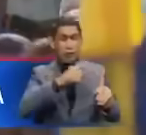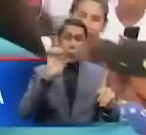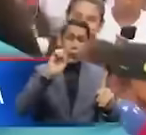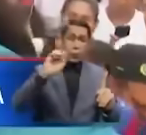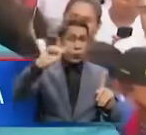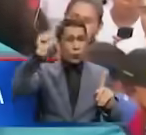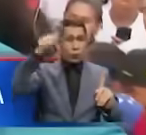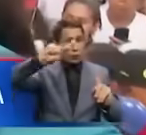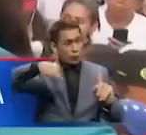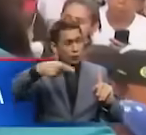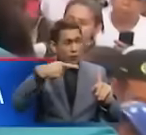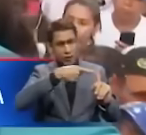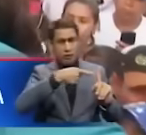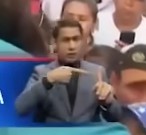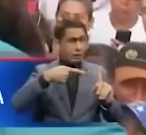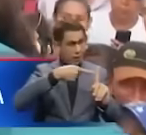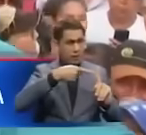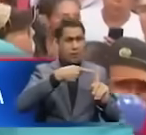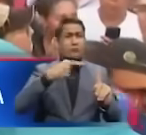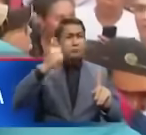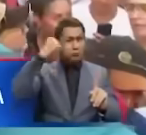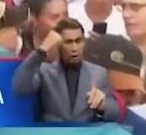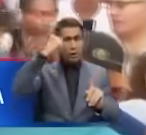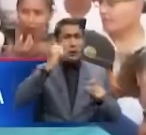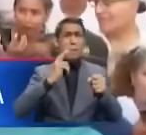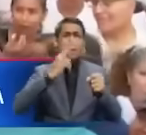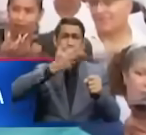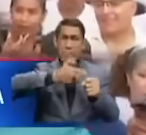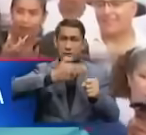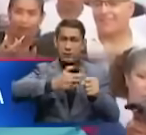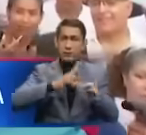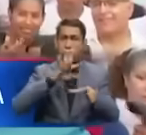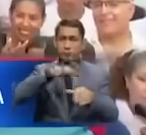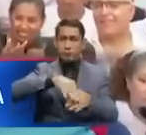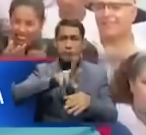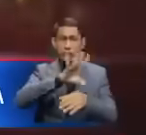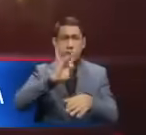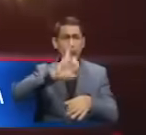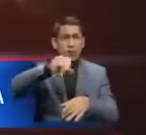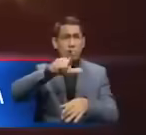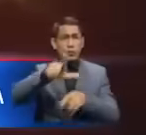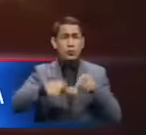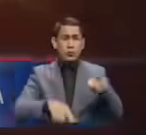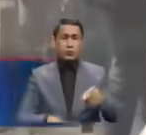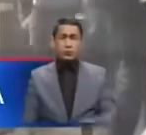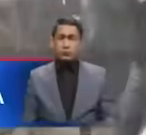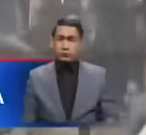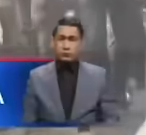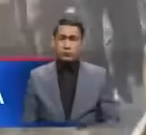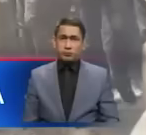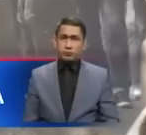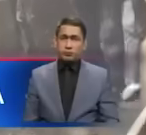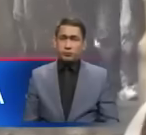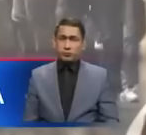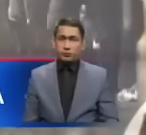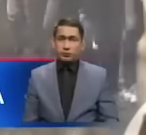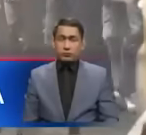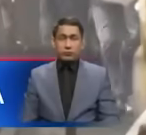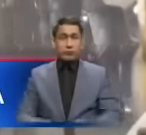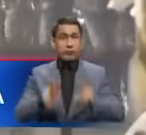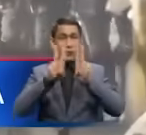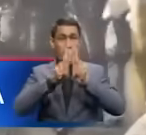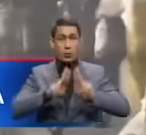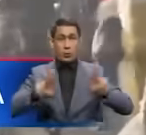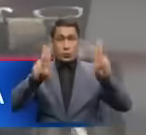la líder opositora reclamará su derecho a participar en los comicios del 28 de julio. La Organización de Naciones